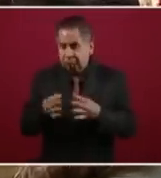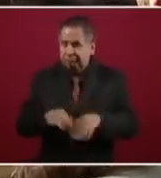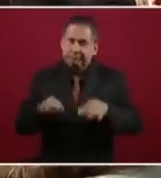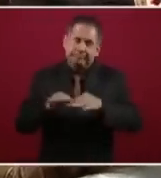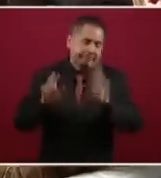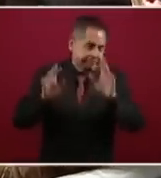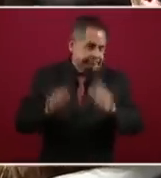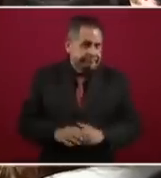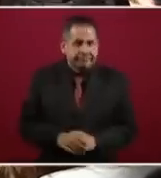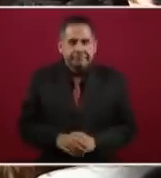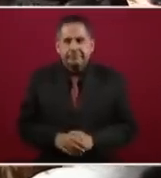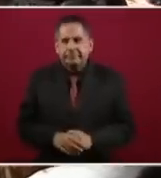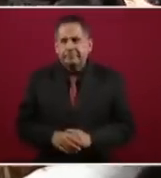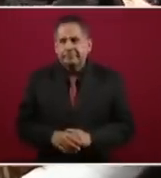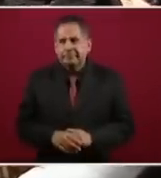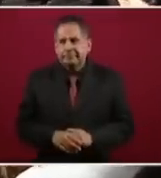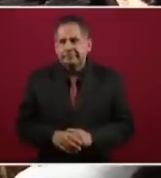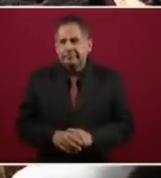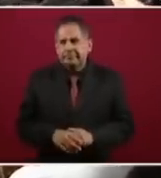Bueno,